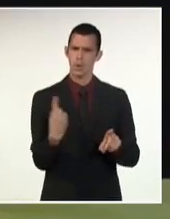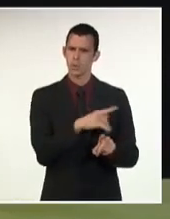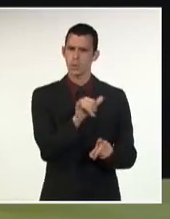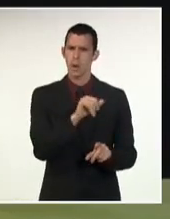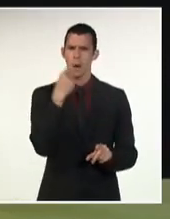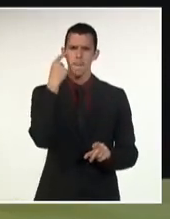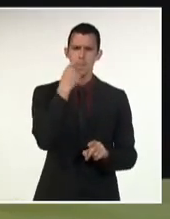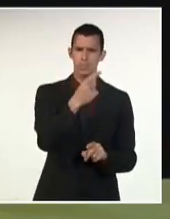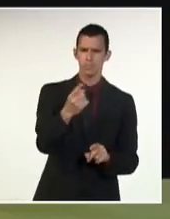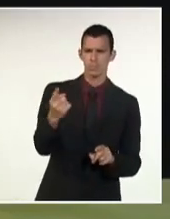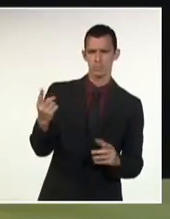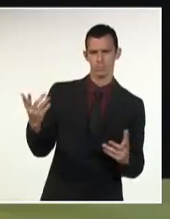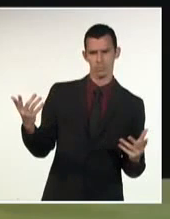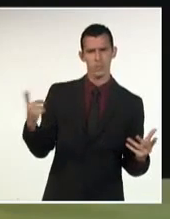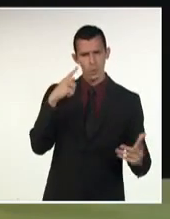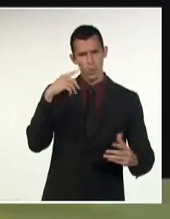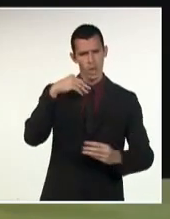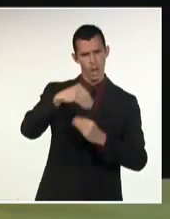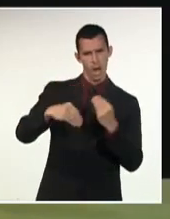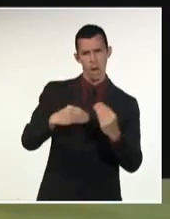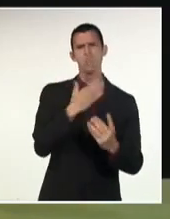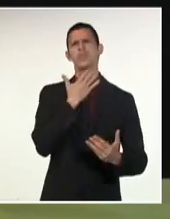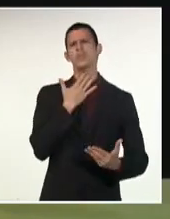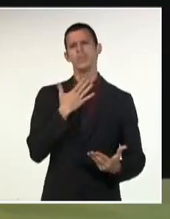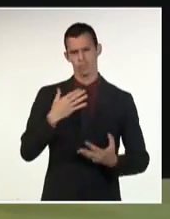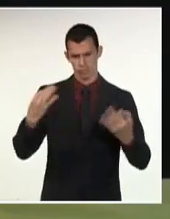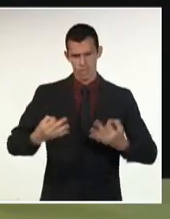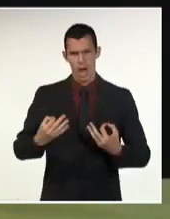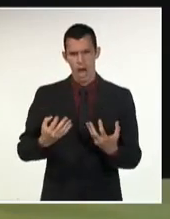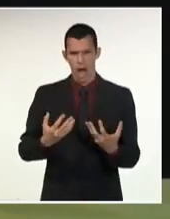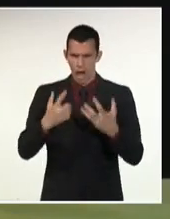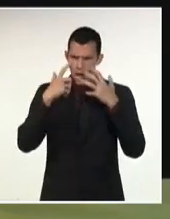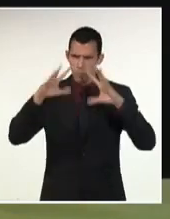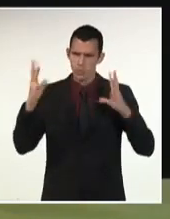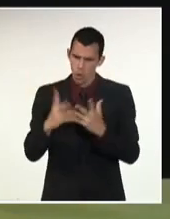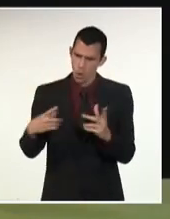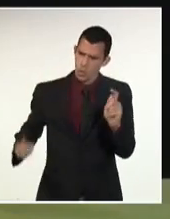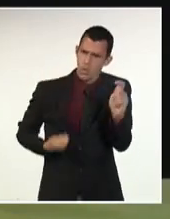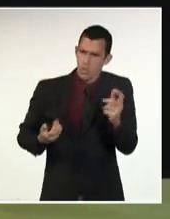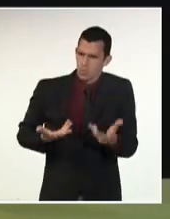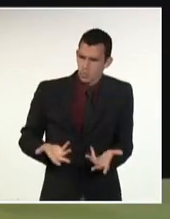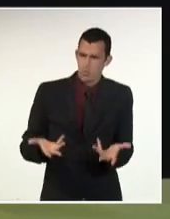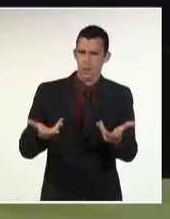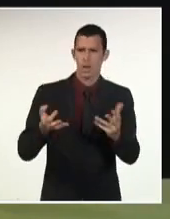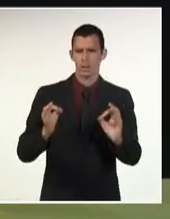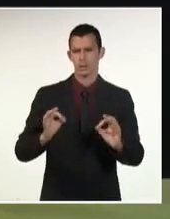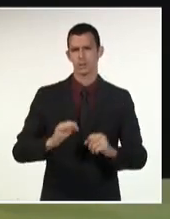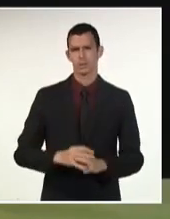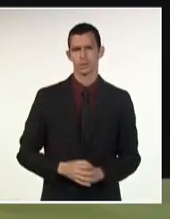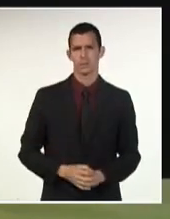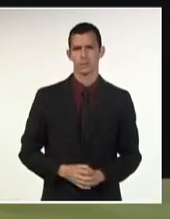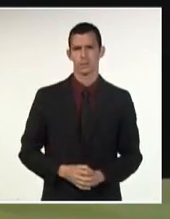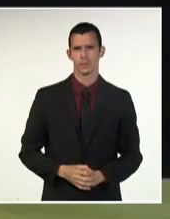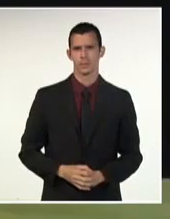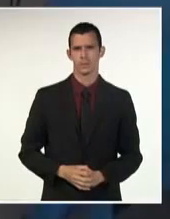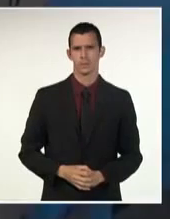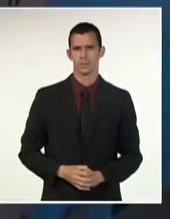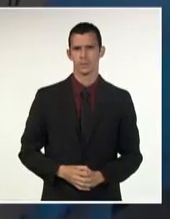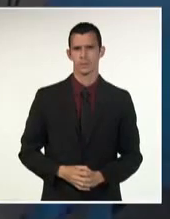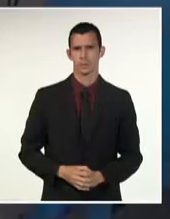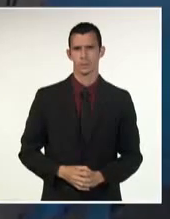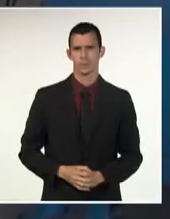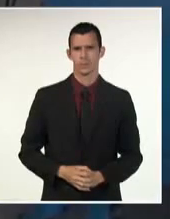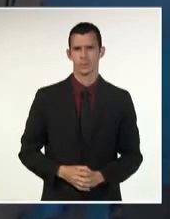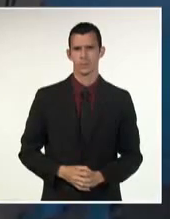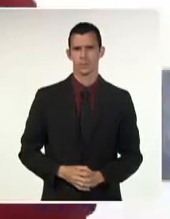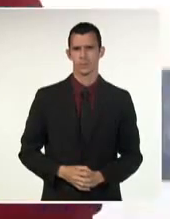un pueblo vivo, un pueblo con ganas, echar para adelante, con el deseo de que se resuelvan todos estos problemas. En